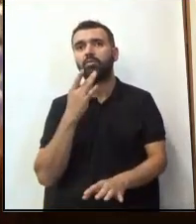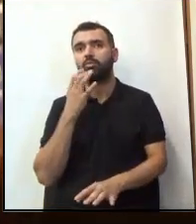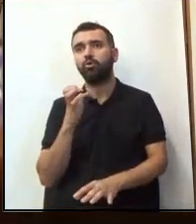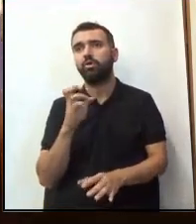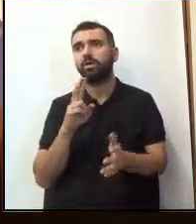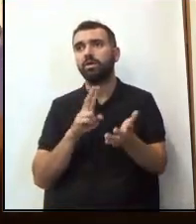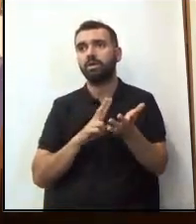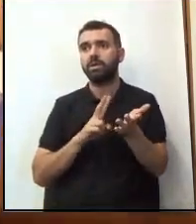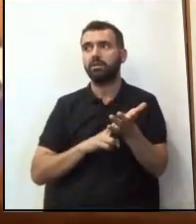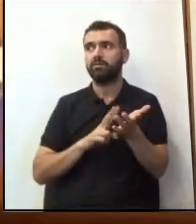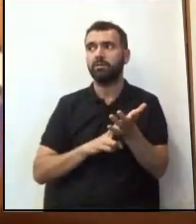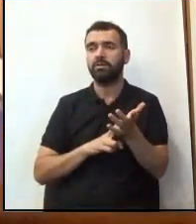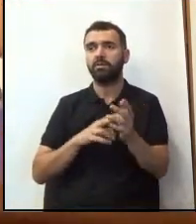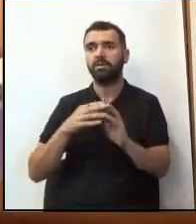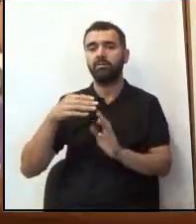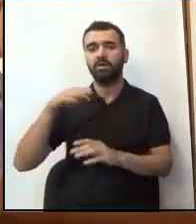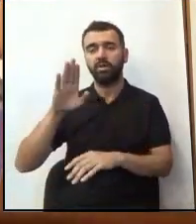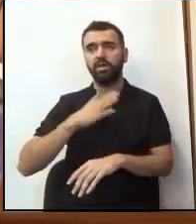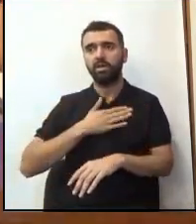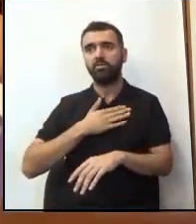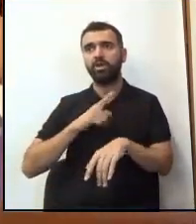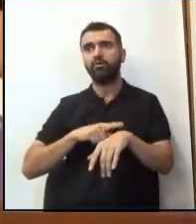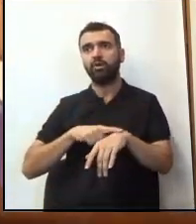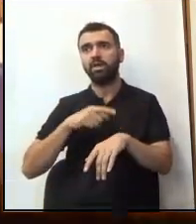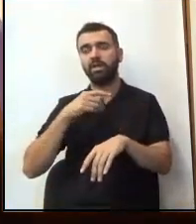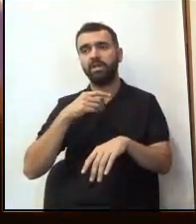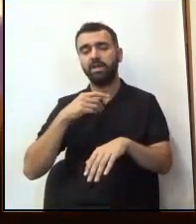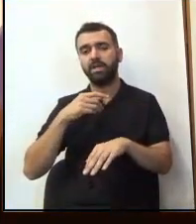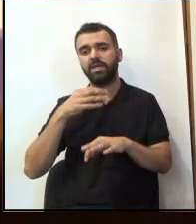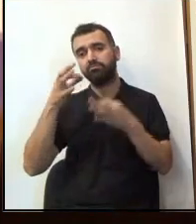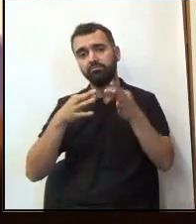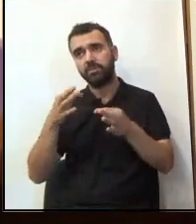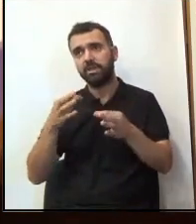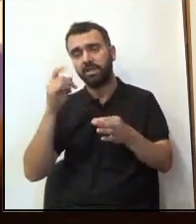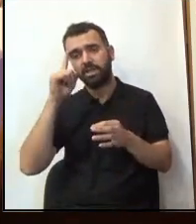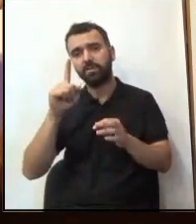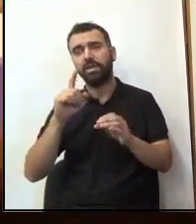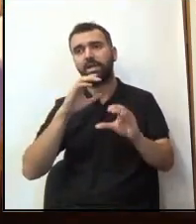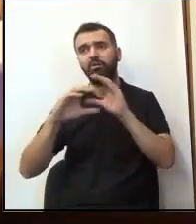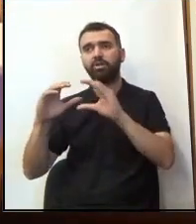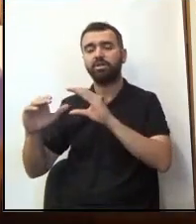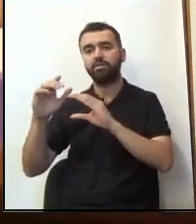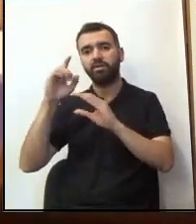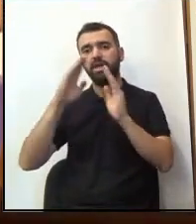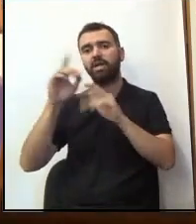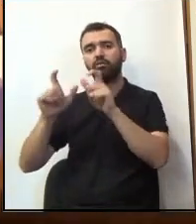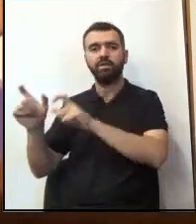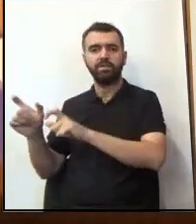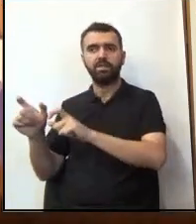señalar que la mayoría de mis horas de incidente tenían que ver con comunicación a las y los vecinos respecto